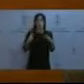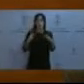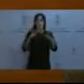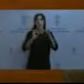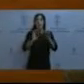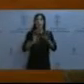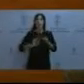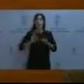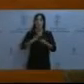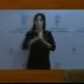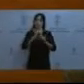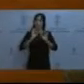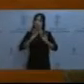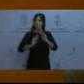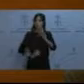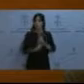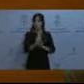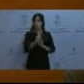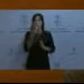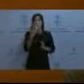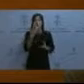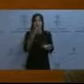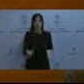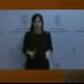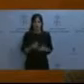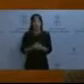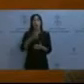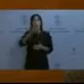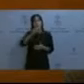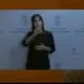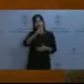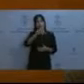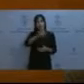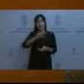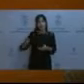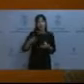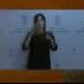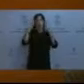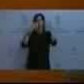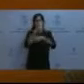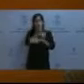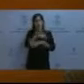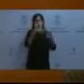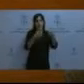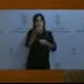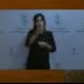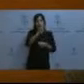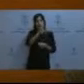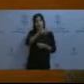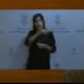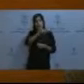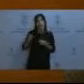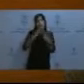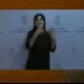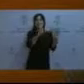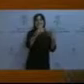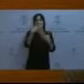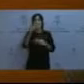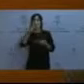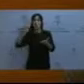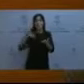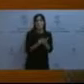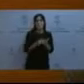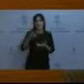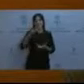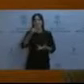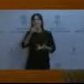actividad. Fíjese, le pongo un ejemplo. Pedro tiene una ganadería de leche en La Oteda, Casa El Rom. Entrega 65.000 kilos al